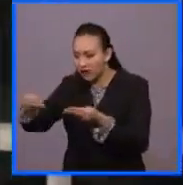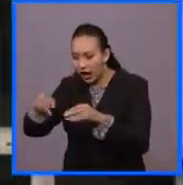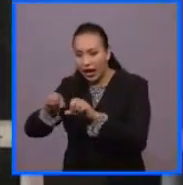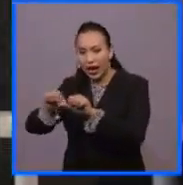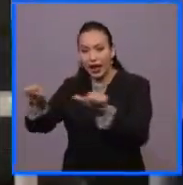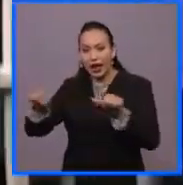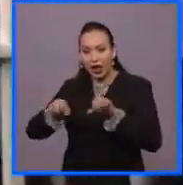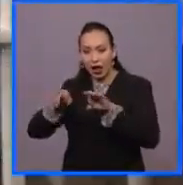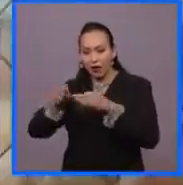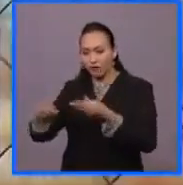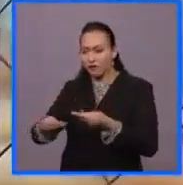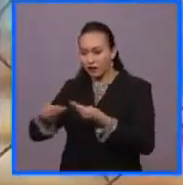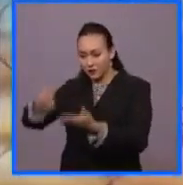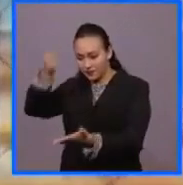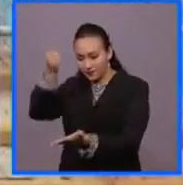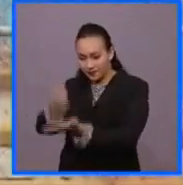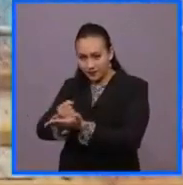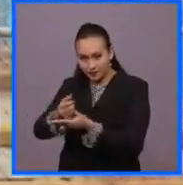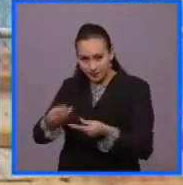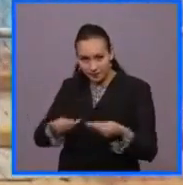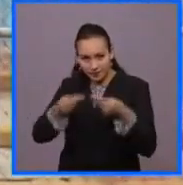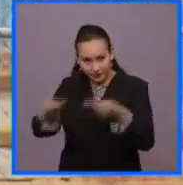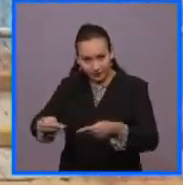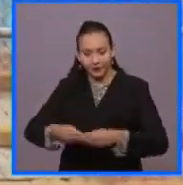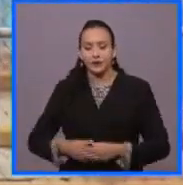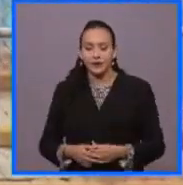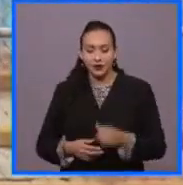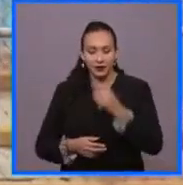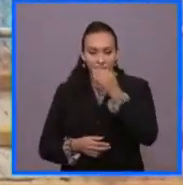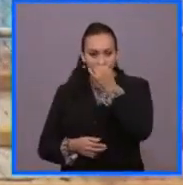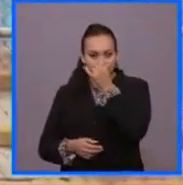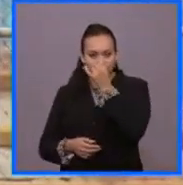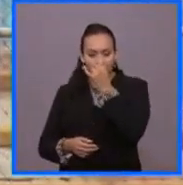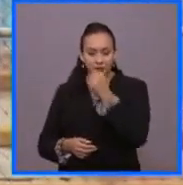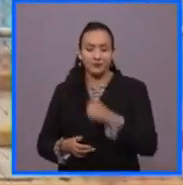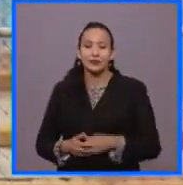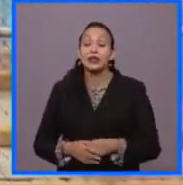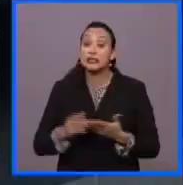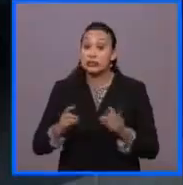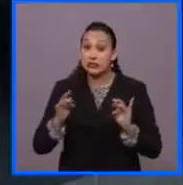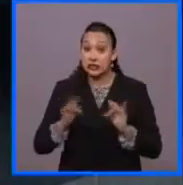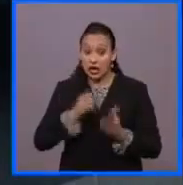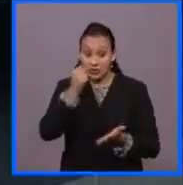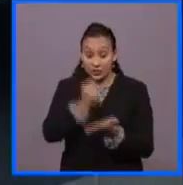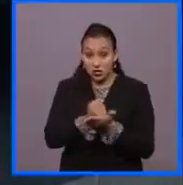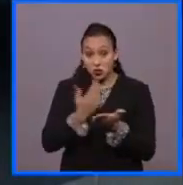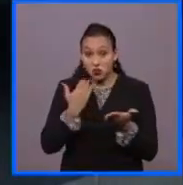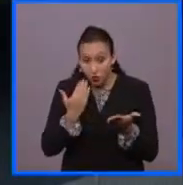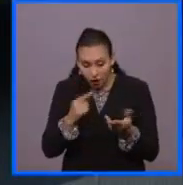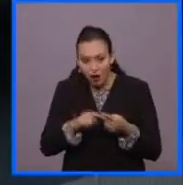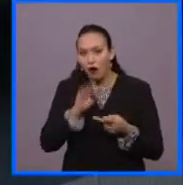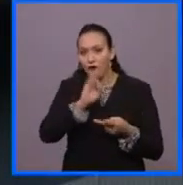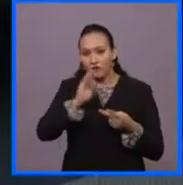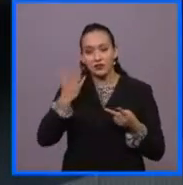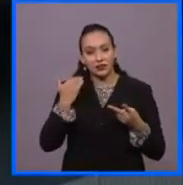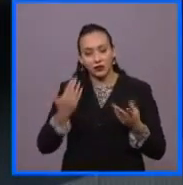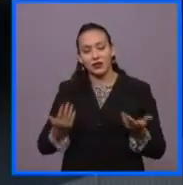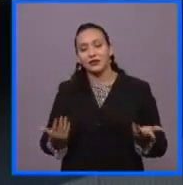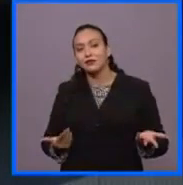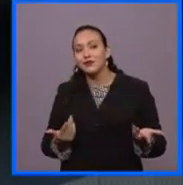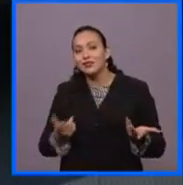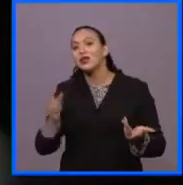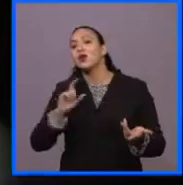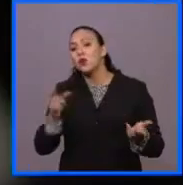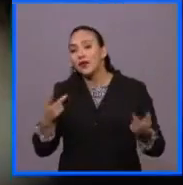encargada de recibir las piezas postales de los internos. En caso de no contar con esos elementos, no puede tomar en cuenta la fecha